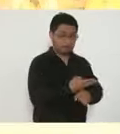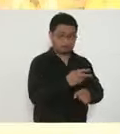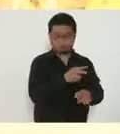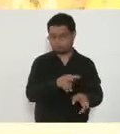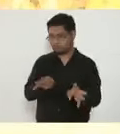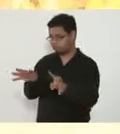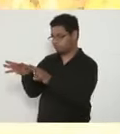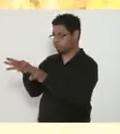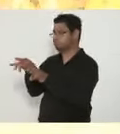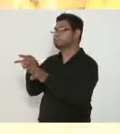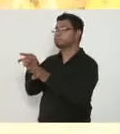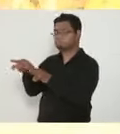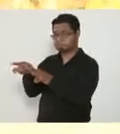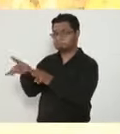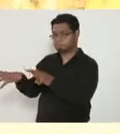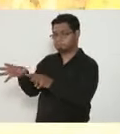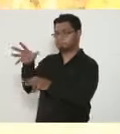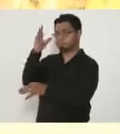las empresas